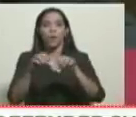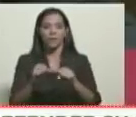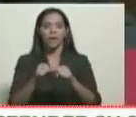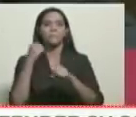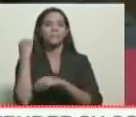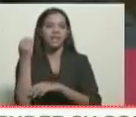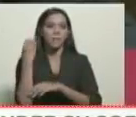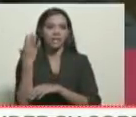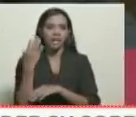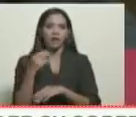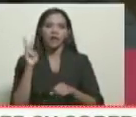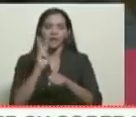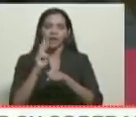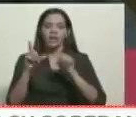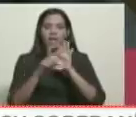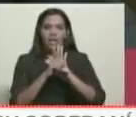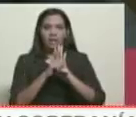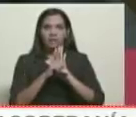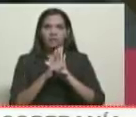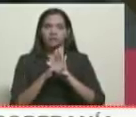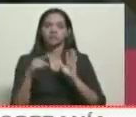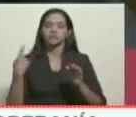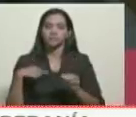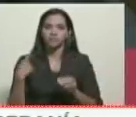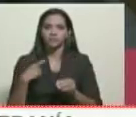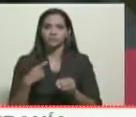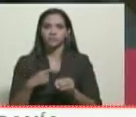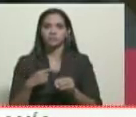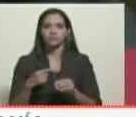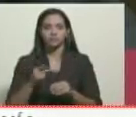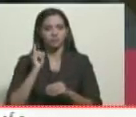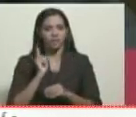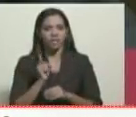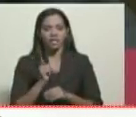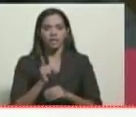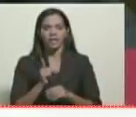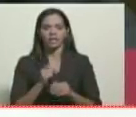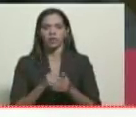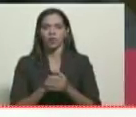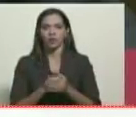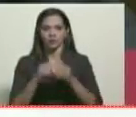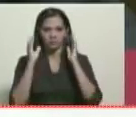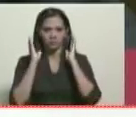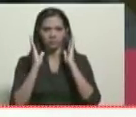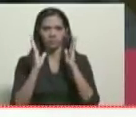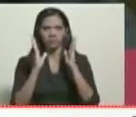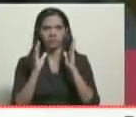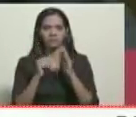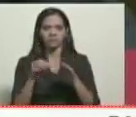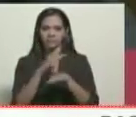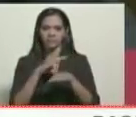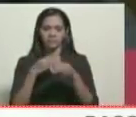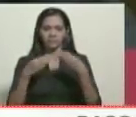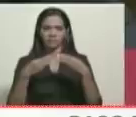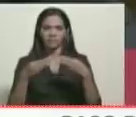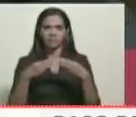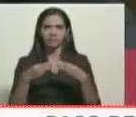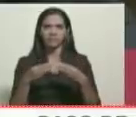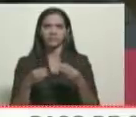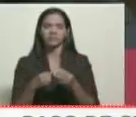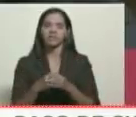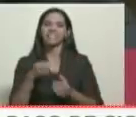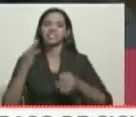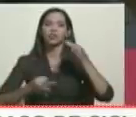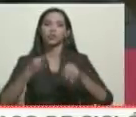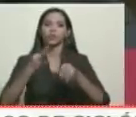parlamentarios que infligieron la ley, que tengan el debido tratamiento del Ministerio Público ante el Tribunal